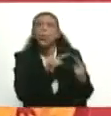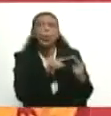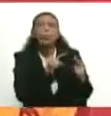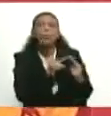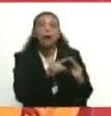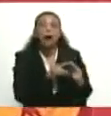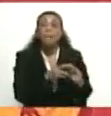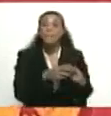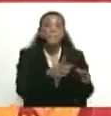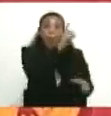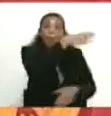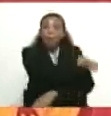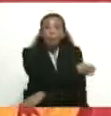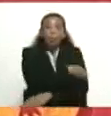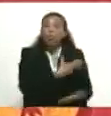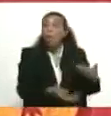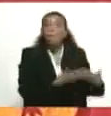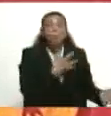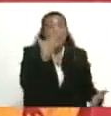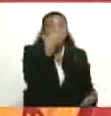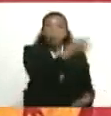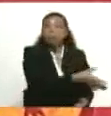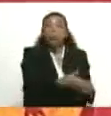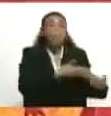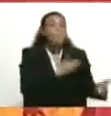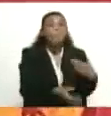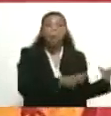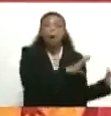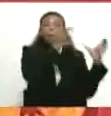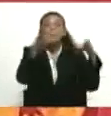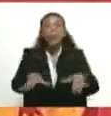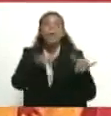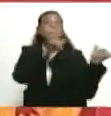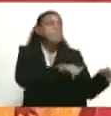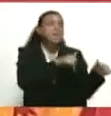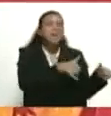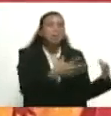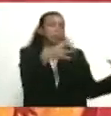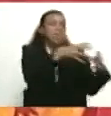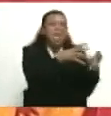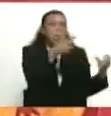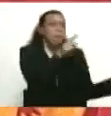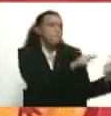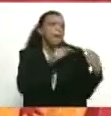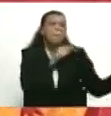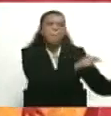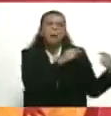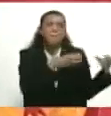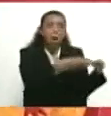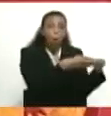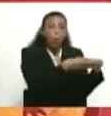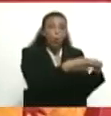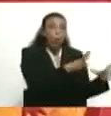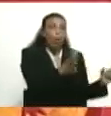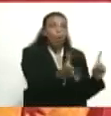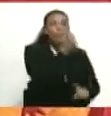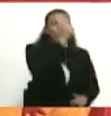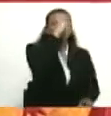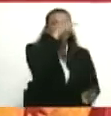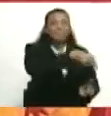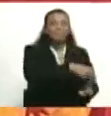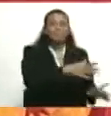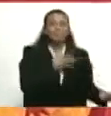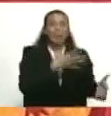importa atentar contra nuestro pueblo. No les importa atentar contra ellos mismos. Con tal de lograr el